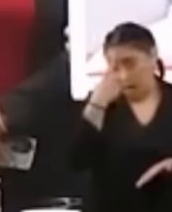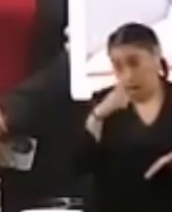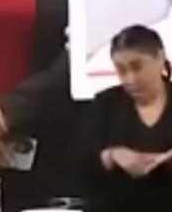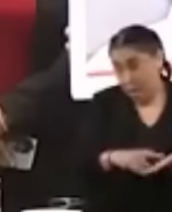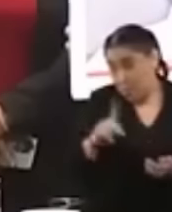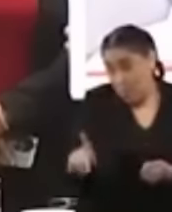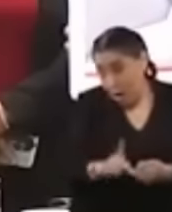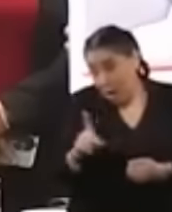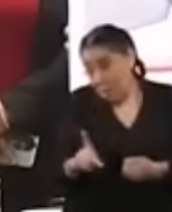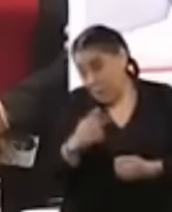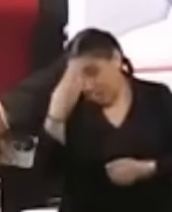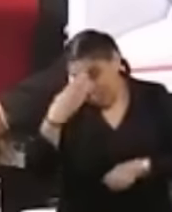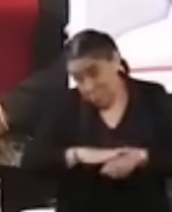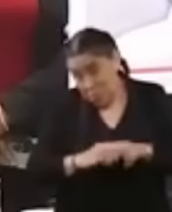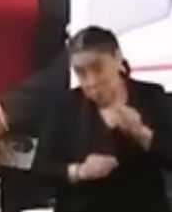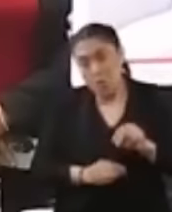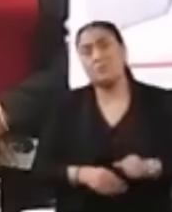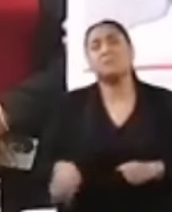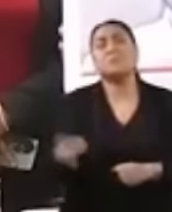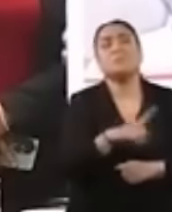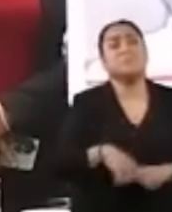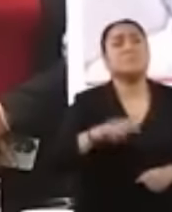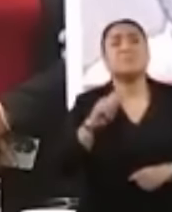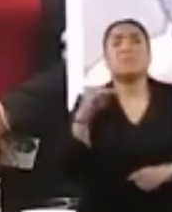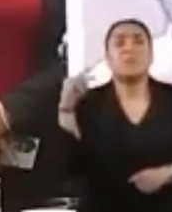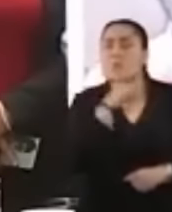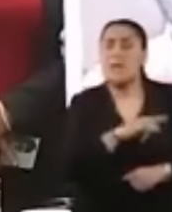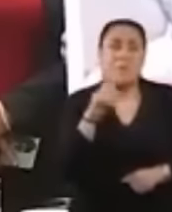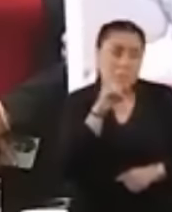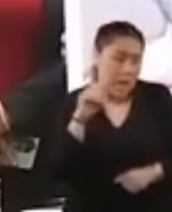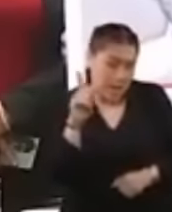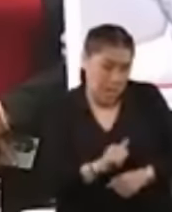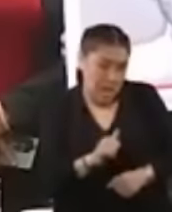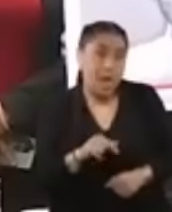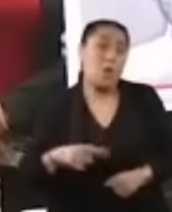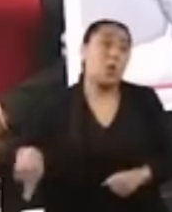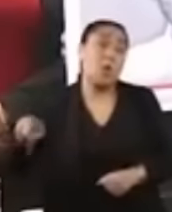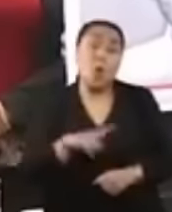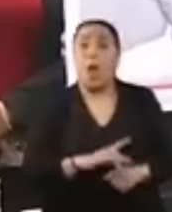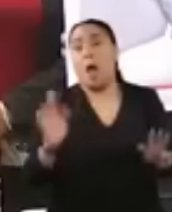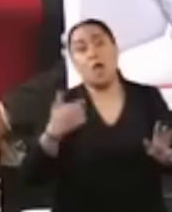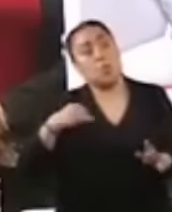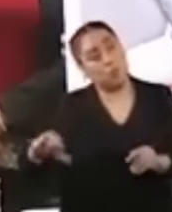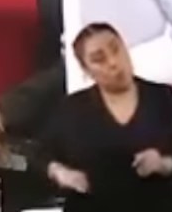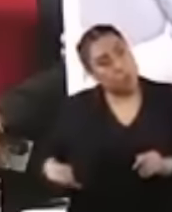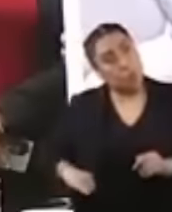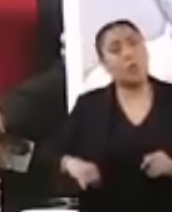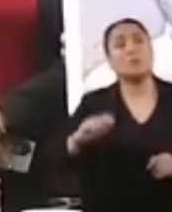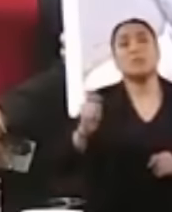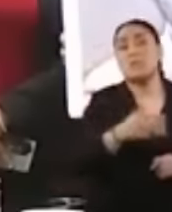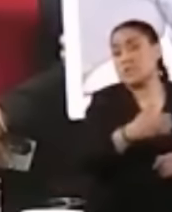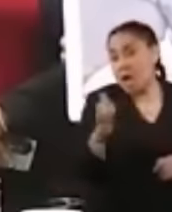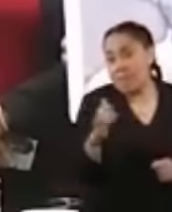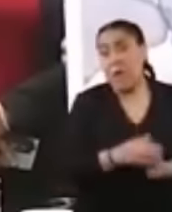no tiene memoria? Malditos hipócritas, hoy dicen que les interesa el campo, hoy dicen que